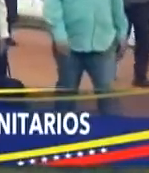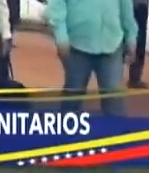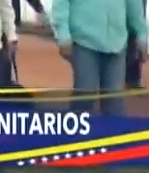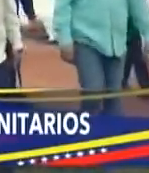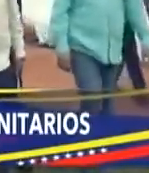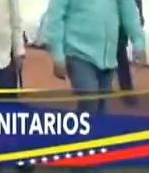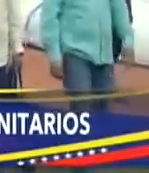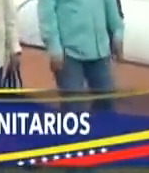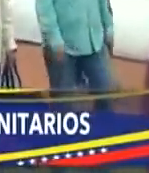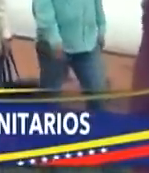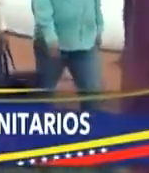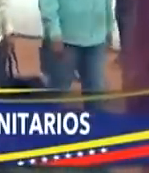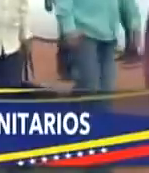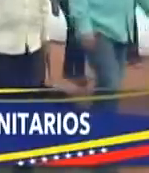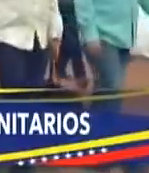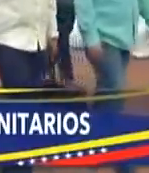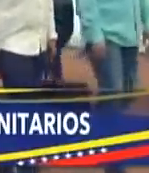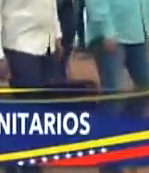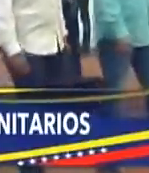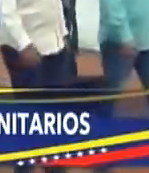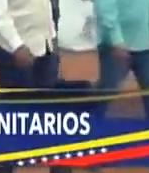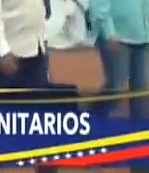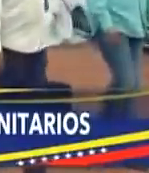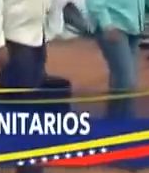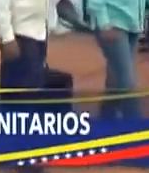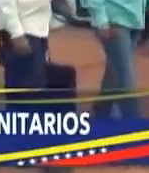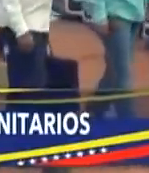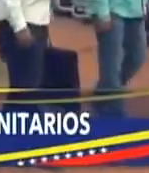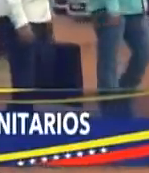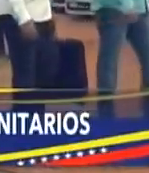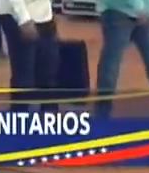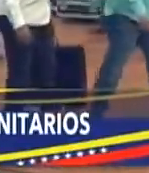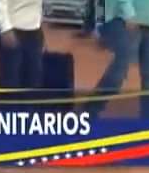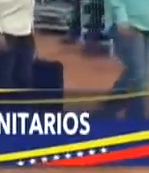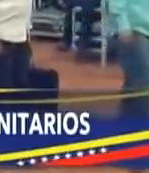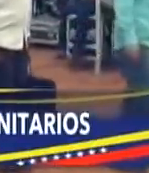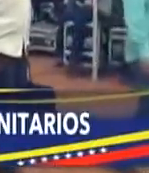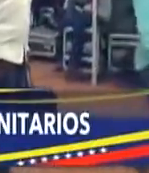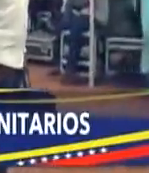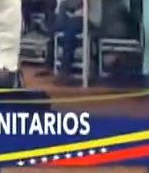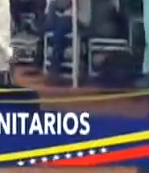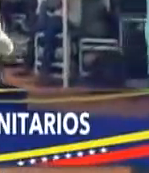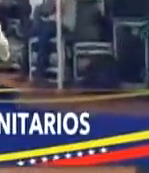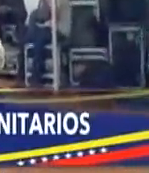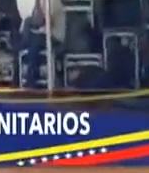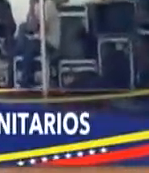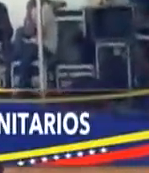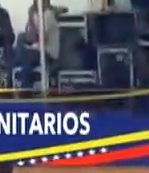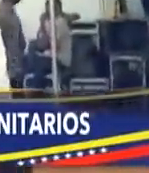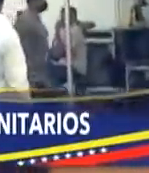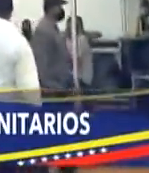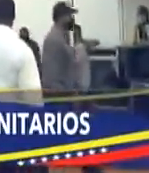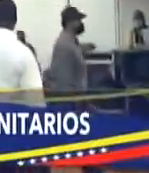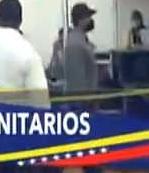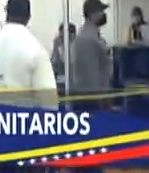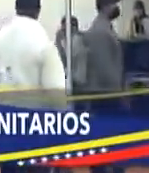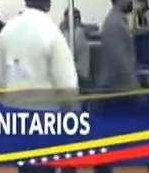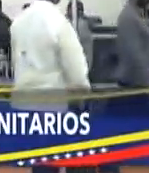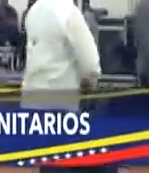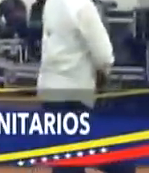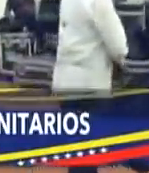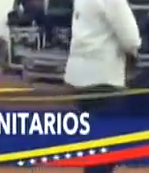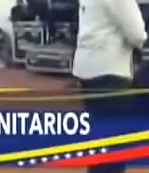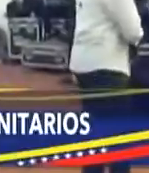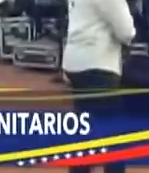ir superando todos los problemas de los servicios públicos esencialmente. Vemos entonces cómo